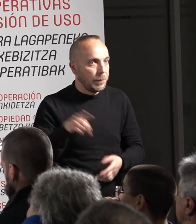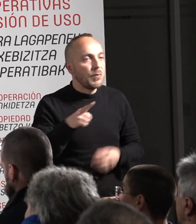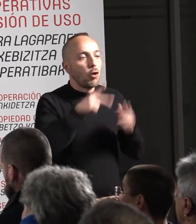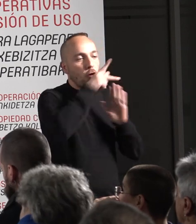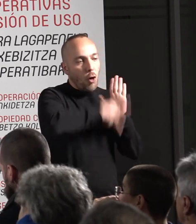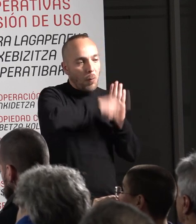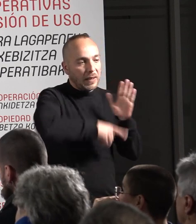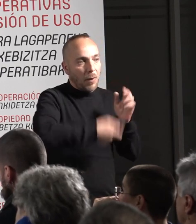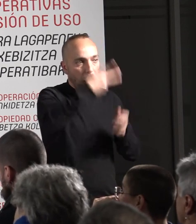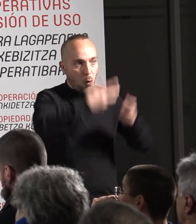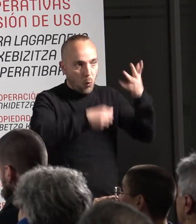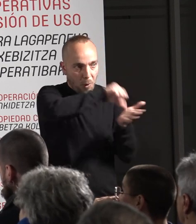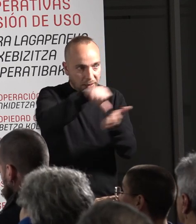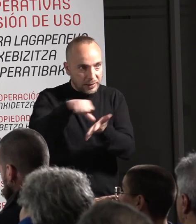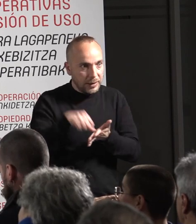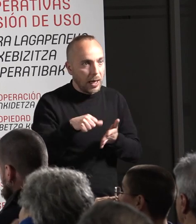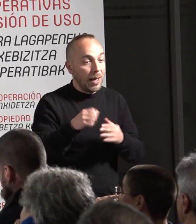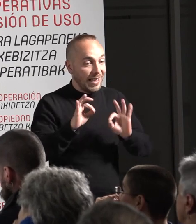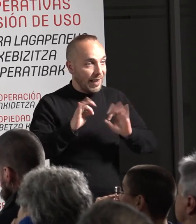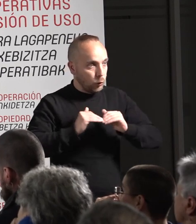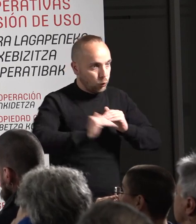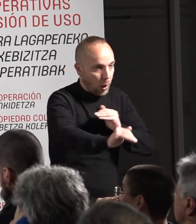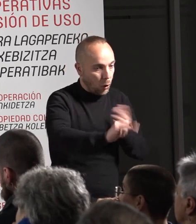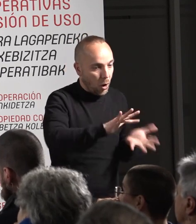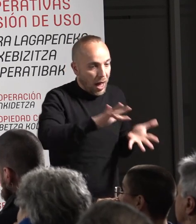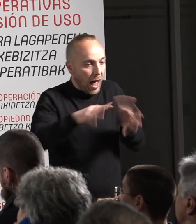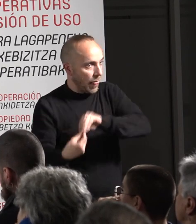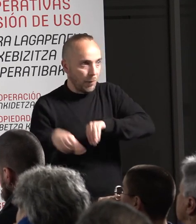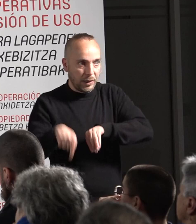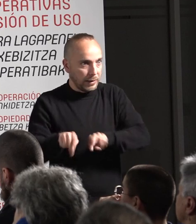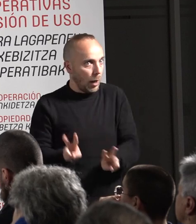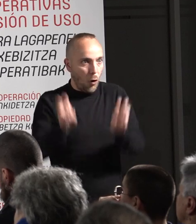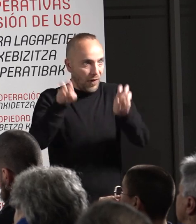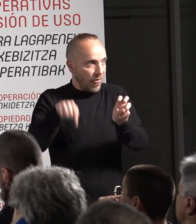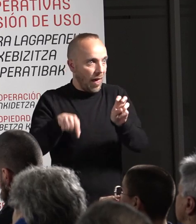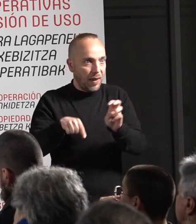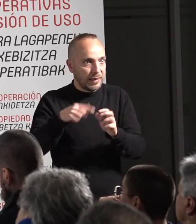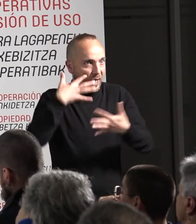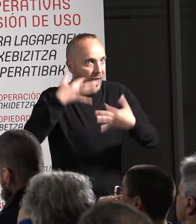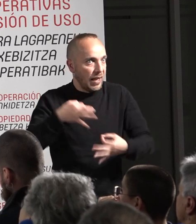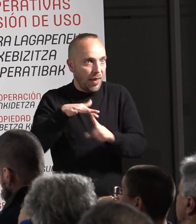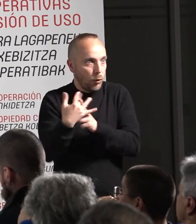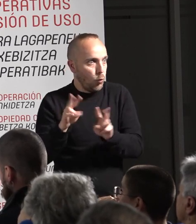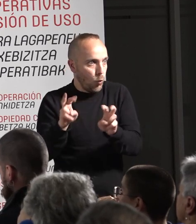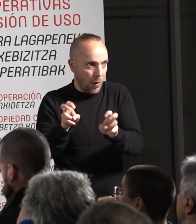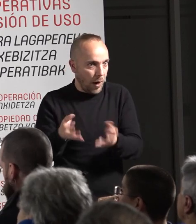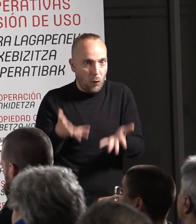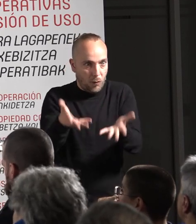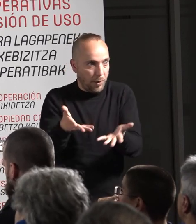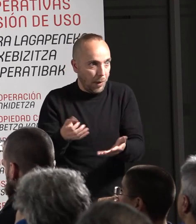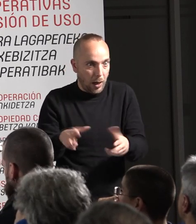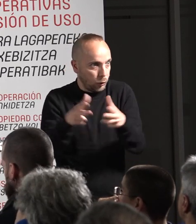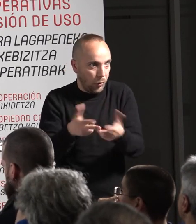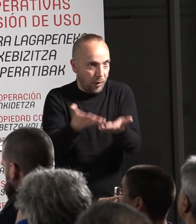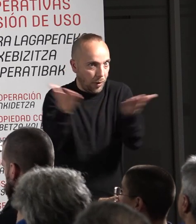y la calificación del suelo también se adapten a esta nueva realidad innovadora de soluciones que aportan a toda la sociedad. Y que haya recursos y